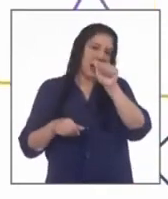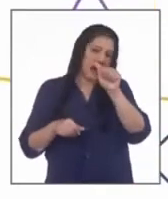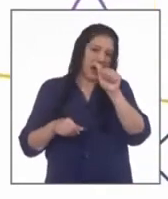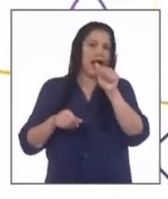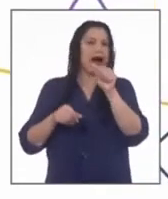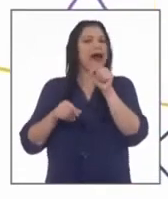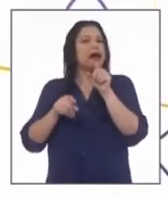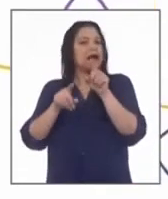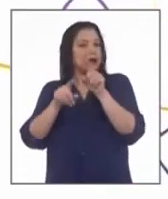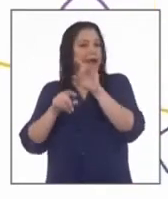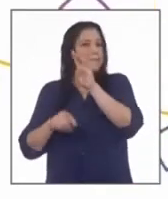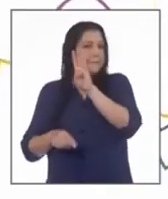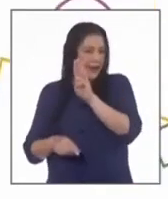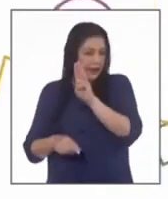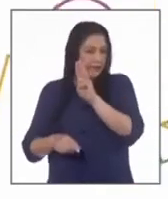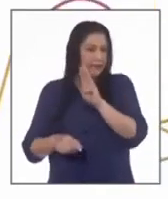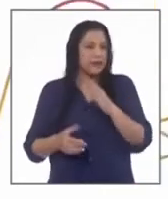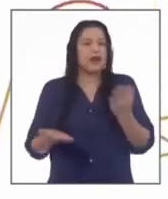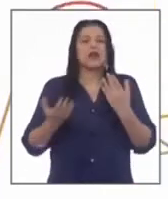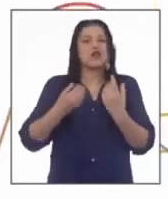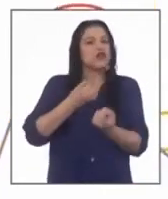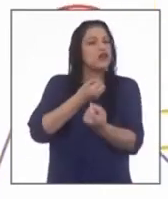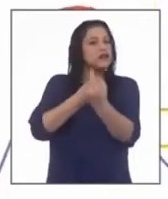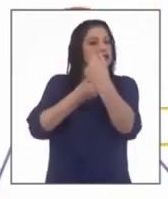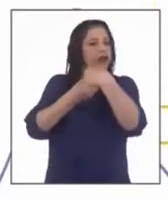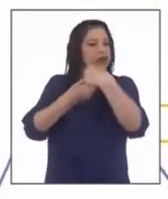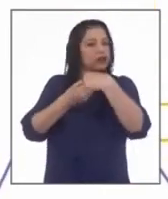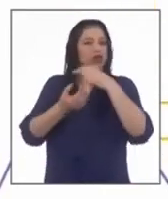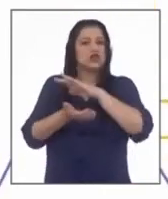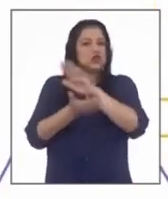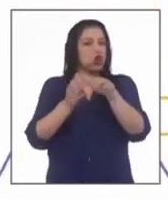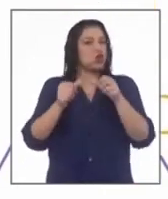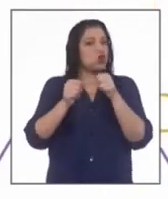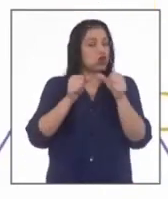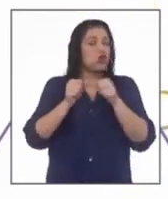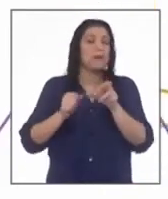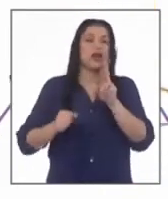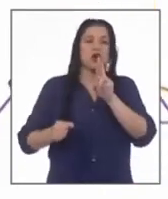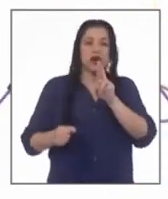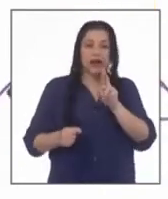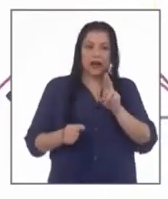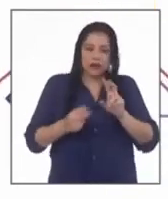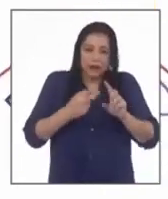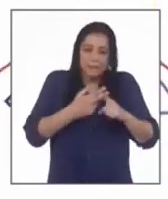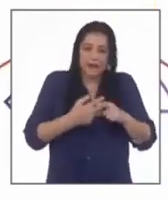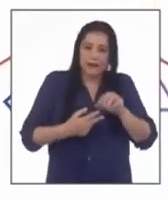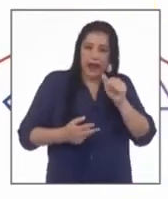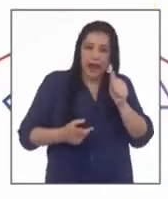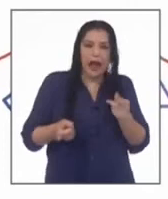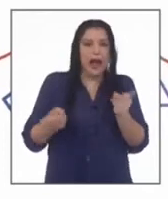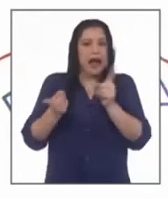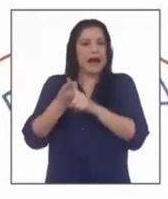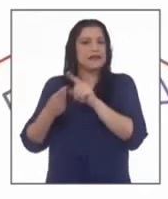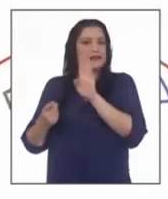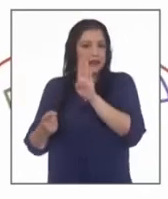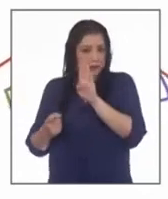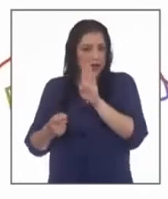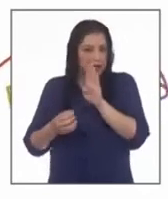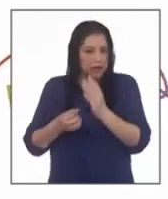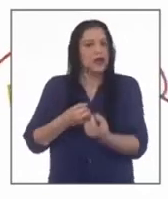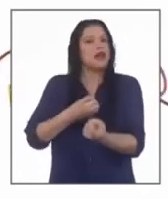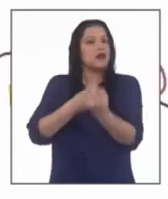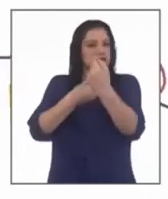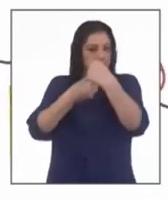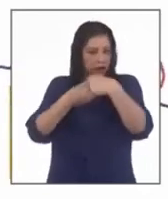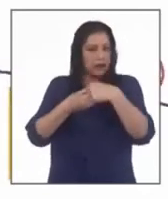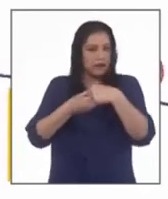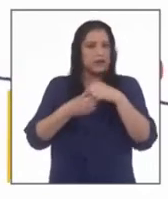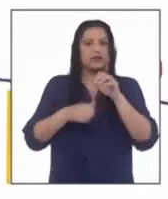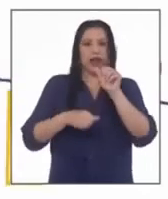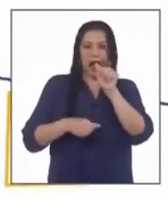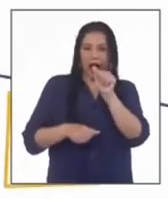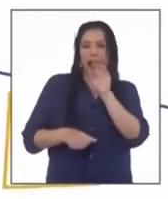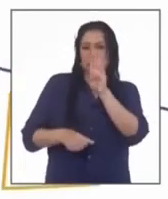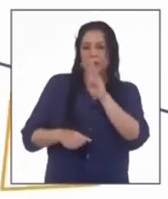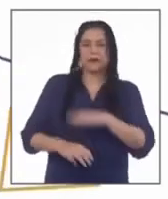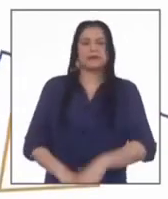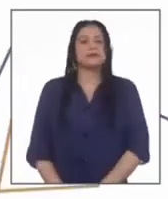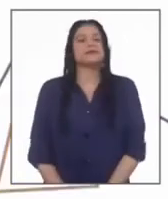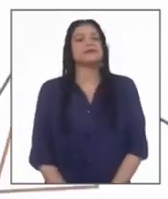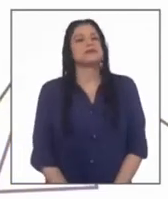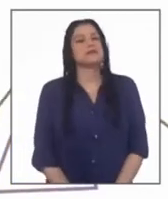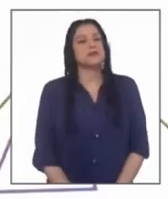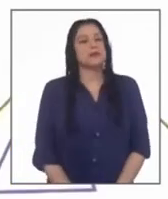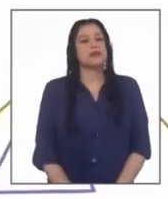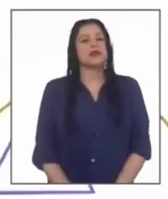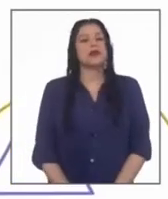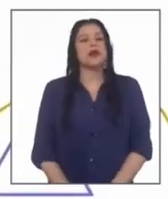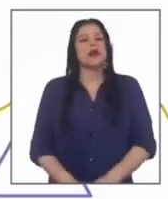extremos A y B, donde están contenidos todos los números reales desde A hasta B, considerándose los extremos.